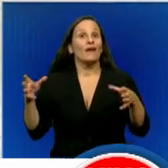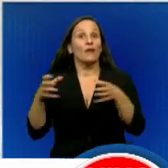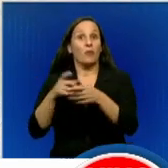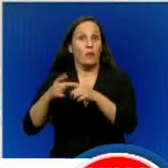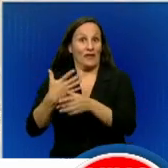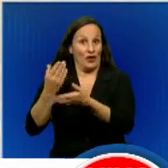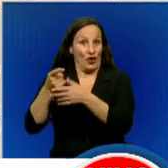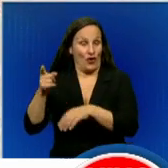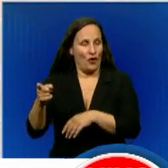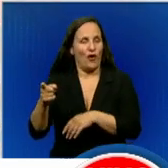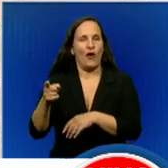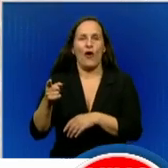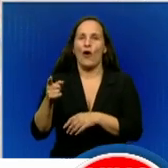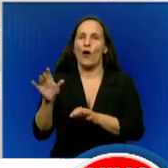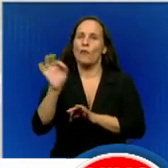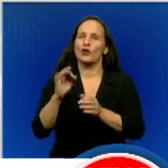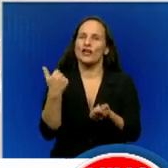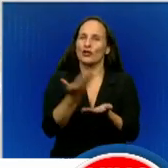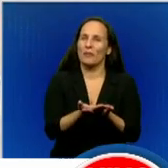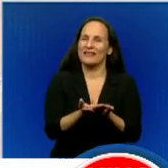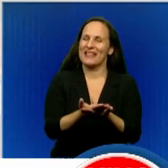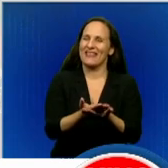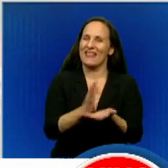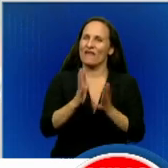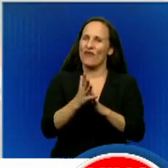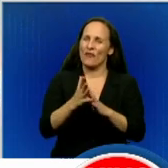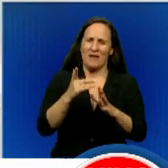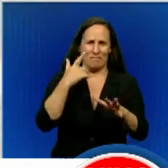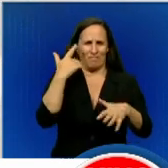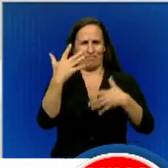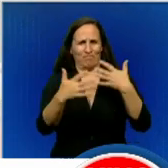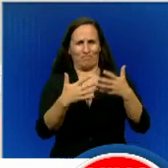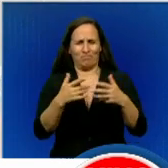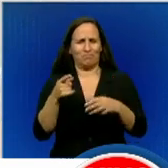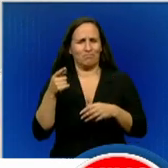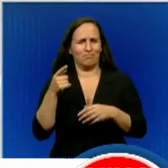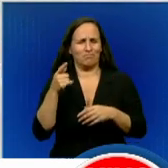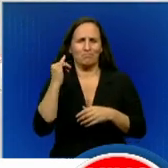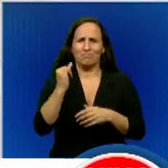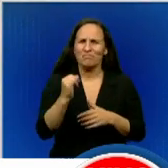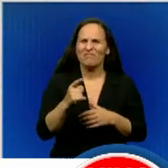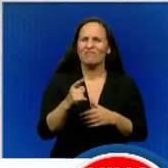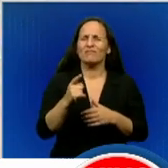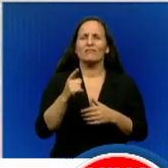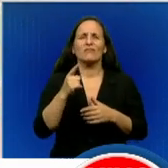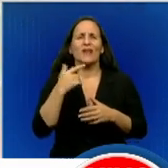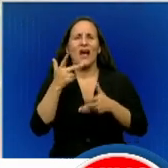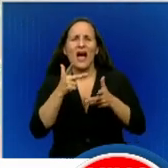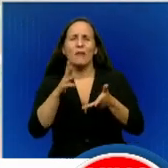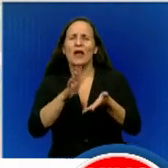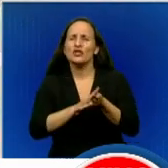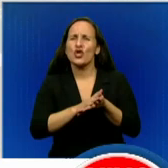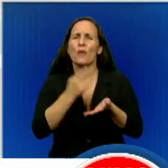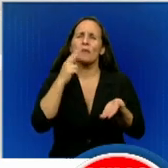proyecto ha sido evidentemente confusa por un lado han hablado de reducción de la carga tributaria y de alivio